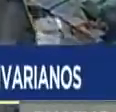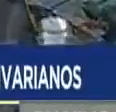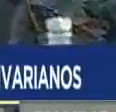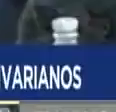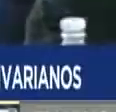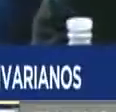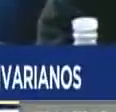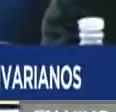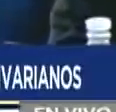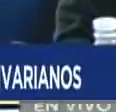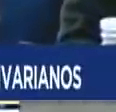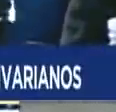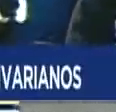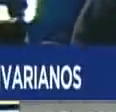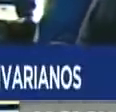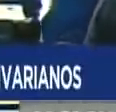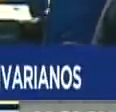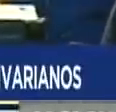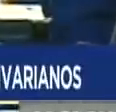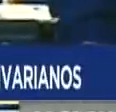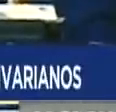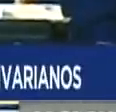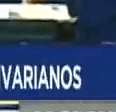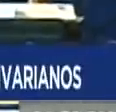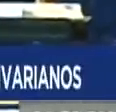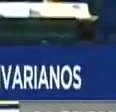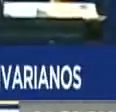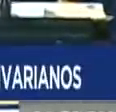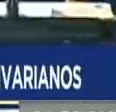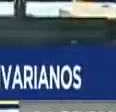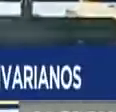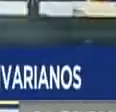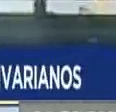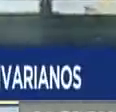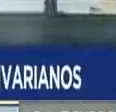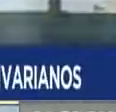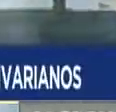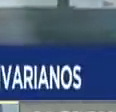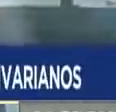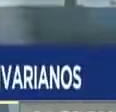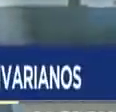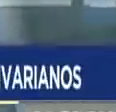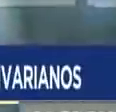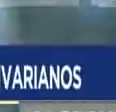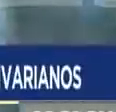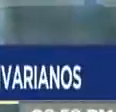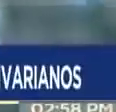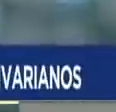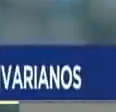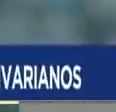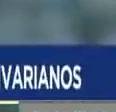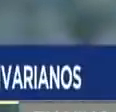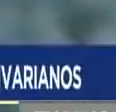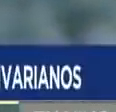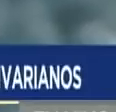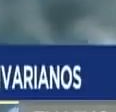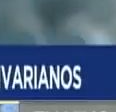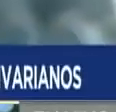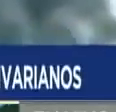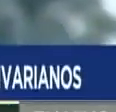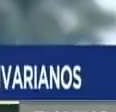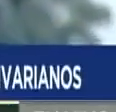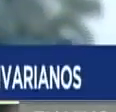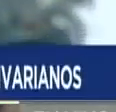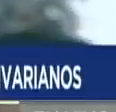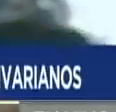nación, mientras los ingresos de Venezuela contaban en el año 2016 en 65 mil millones de dólares,